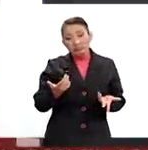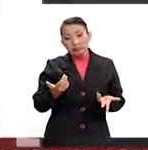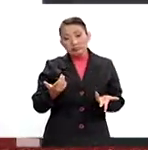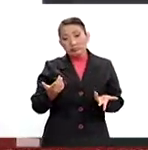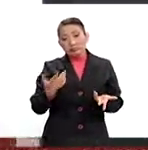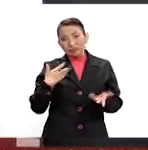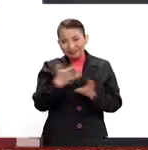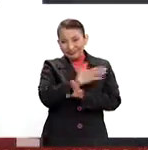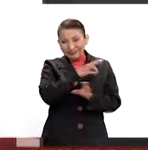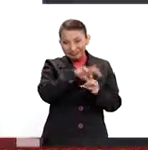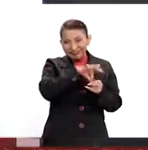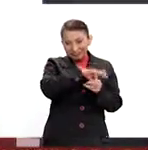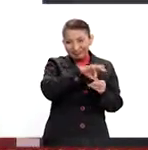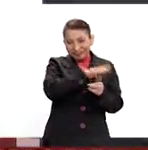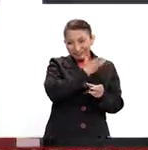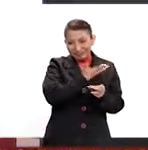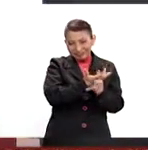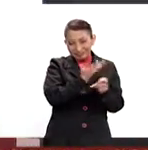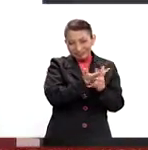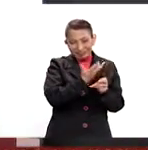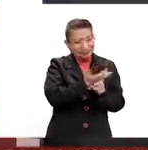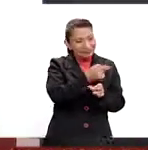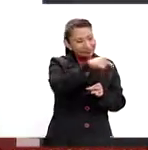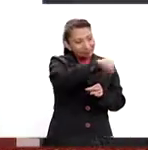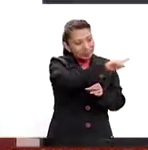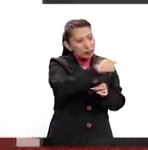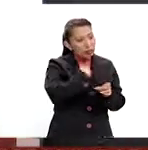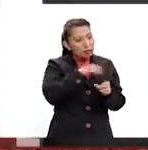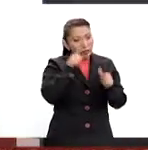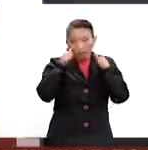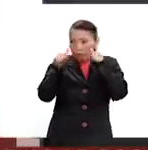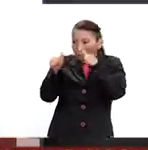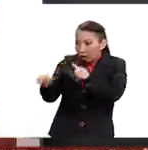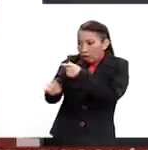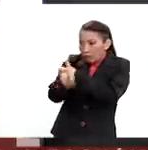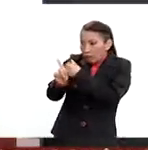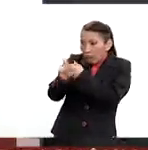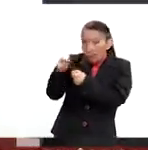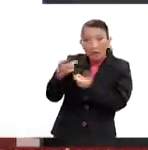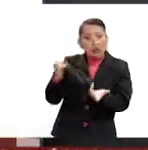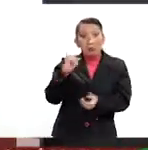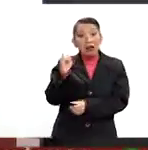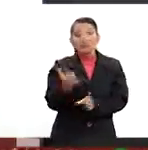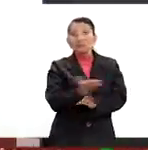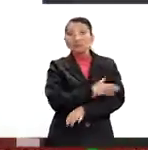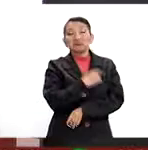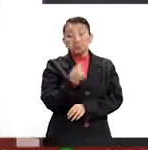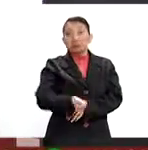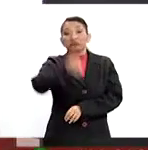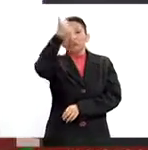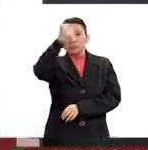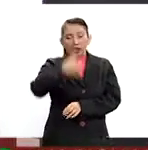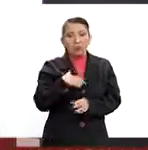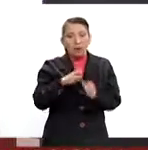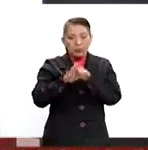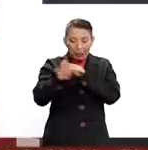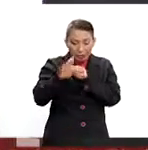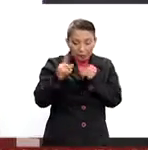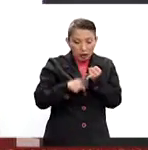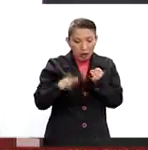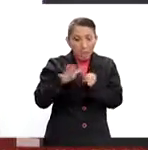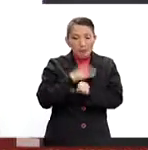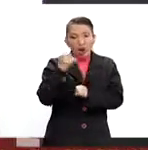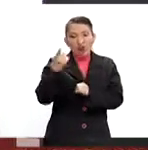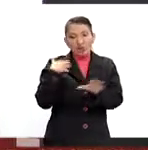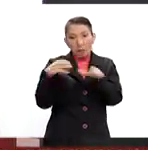en una elección estadounidense donde seamos el centro del debate, por un lado por la parte migratoria, por otro lado por la